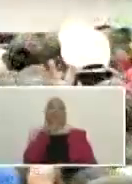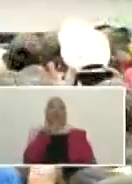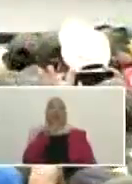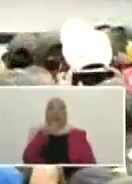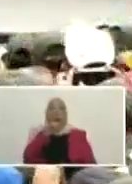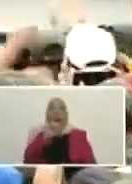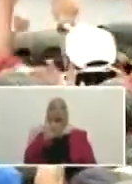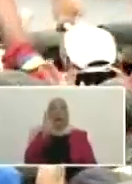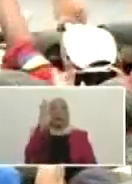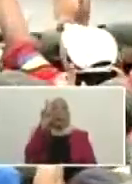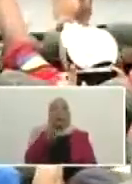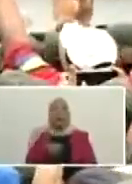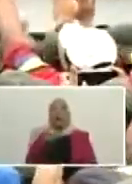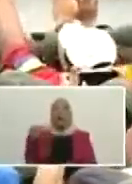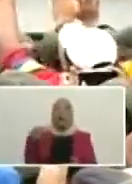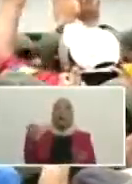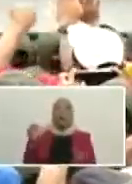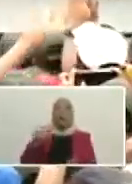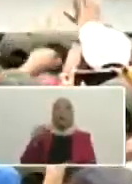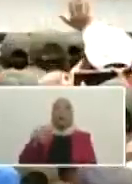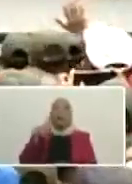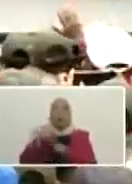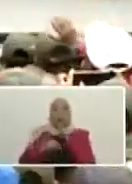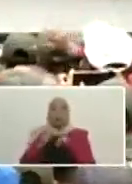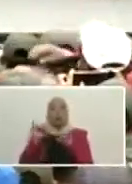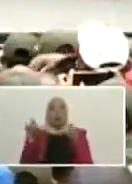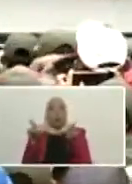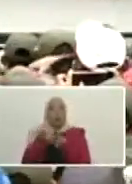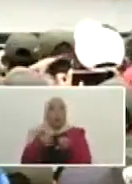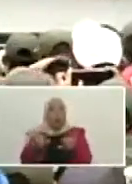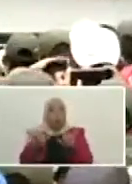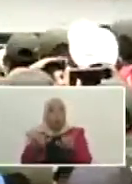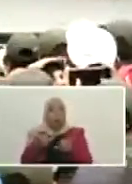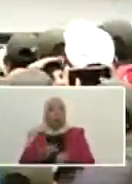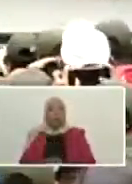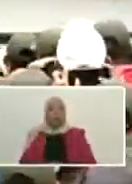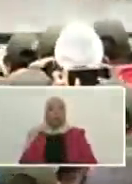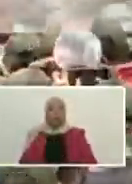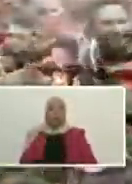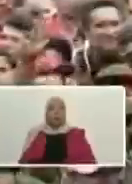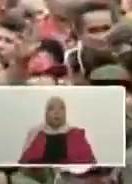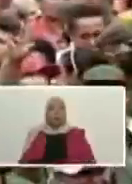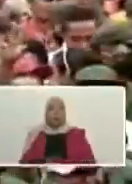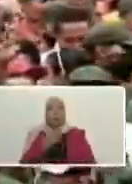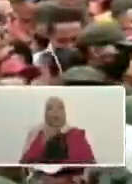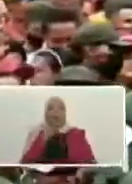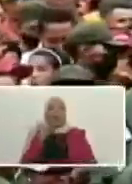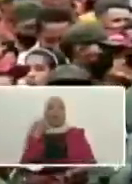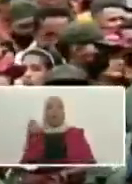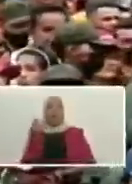¿Quiénes tienen Twitter? Casi ninguno. De este lado aquí, la más joven.